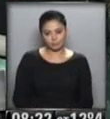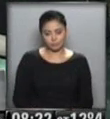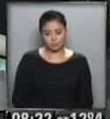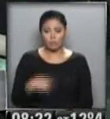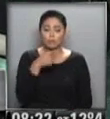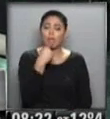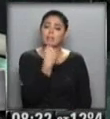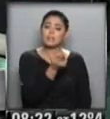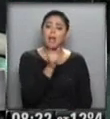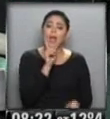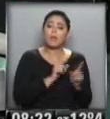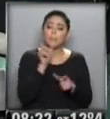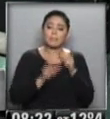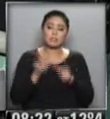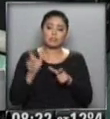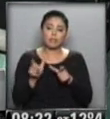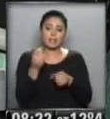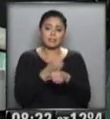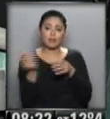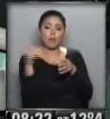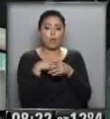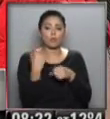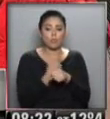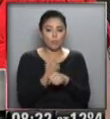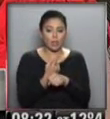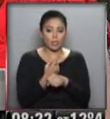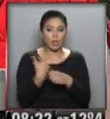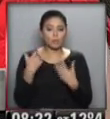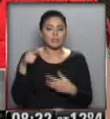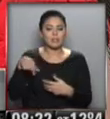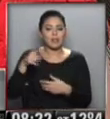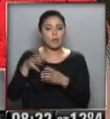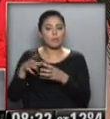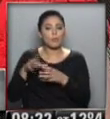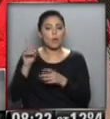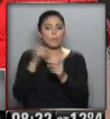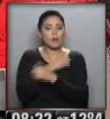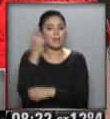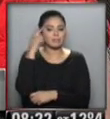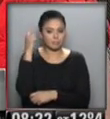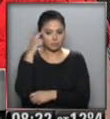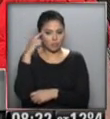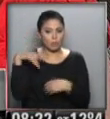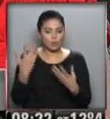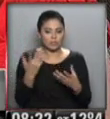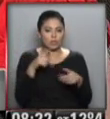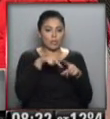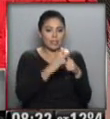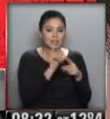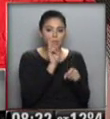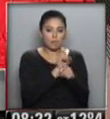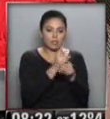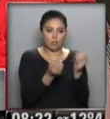personas que quedan fuera y habitualmente muchas veces son las personas con discapacidad intelectual y para eso se crean los talleres protegidos